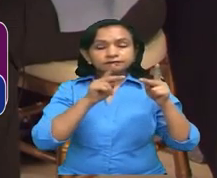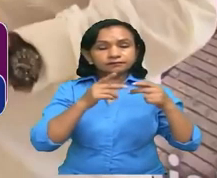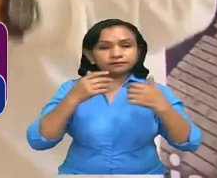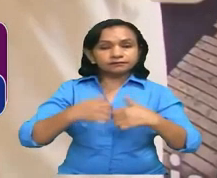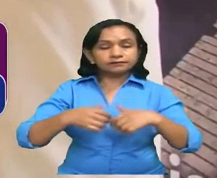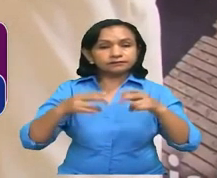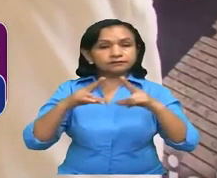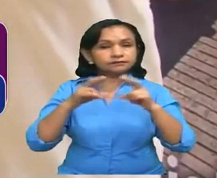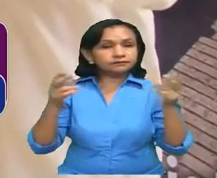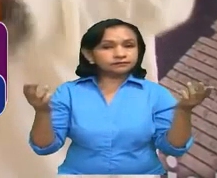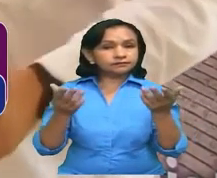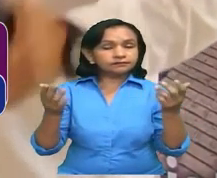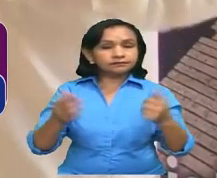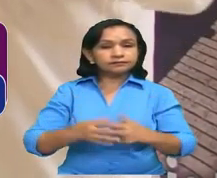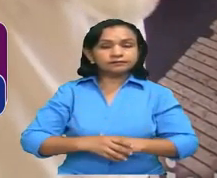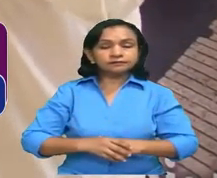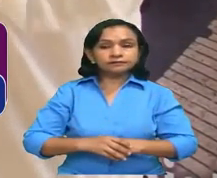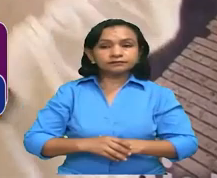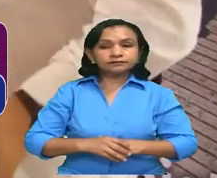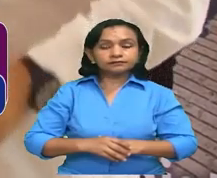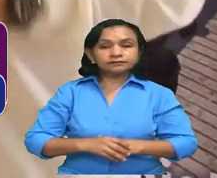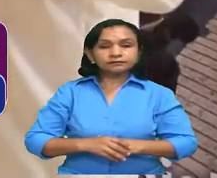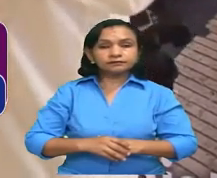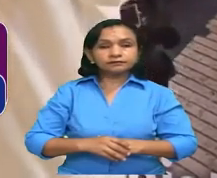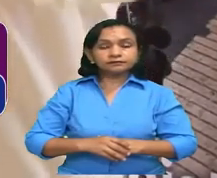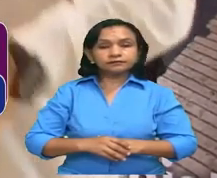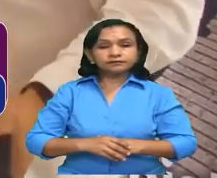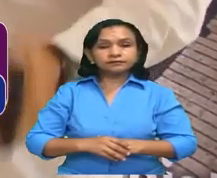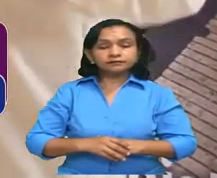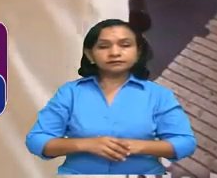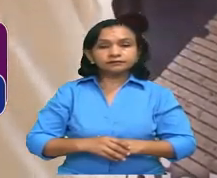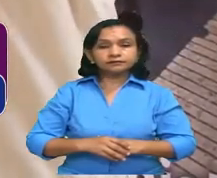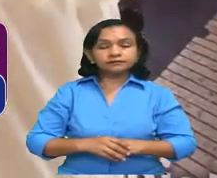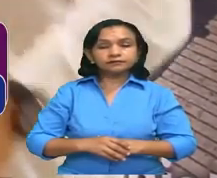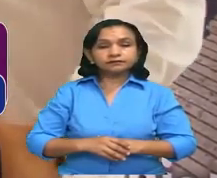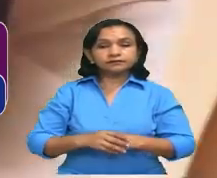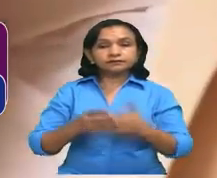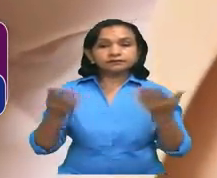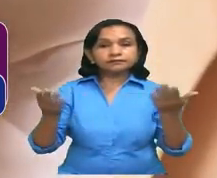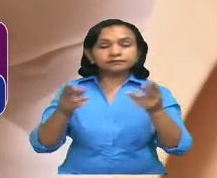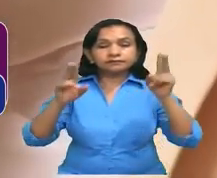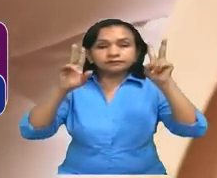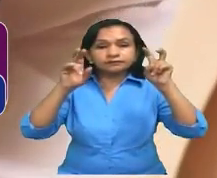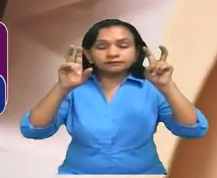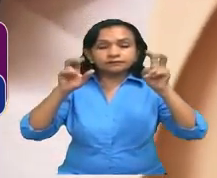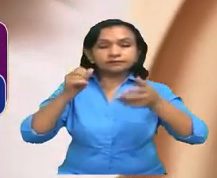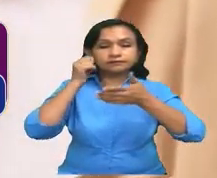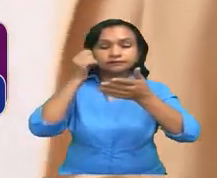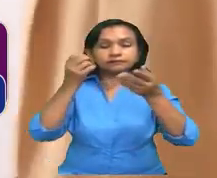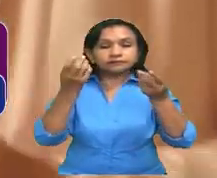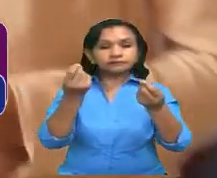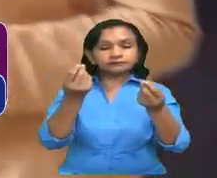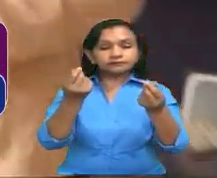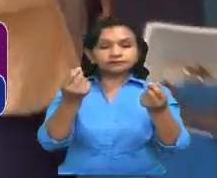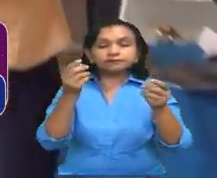Pues estamos hablando de 64 potenciales empresas que pudieran tener